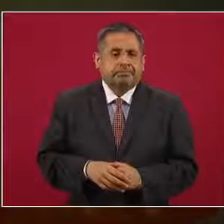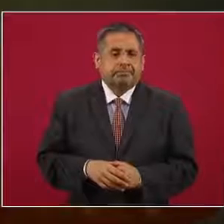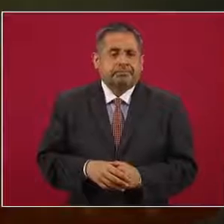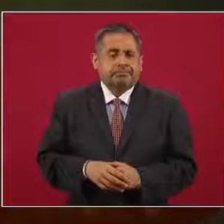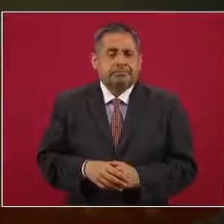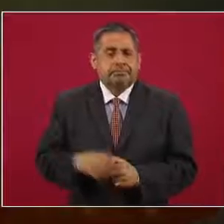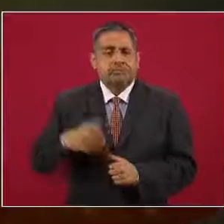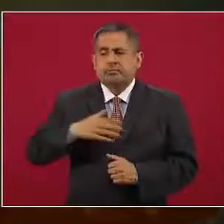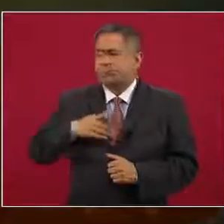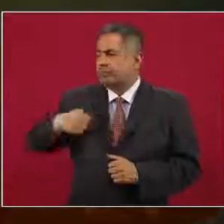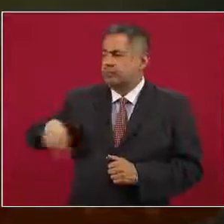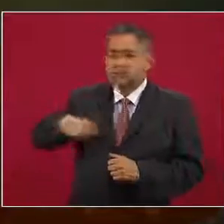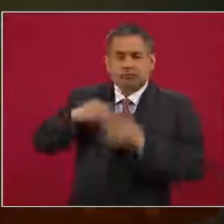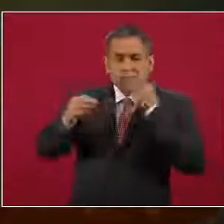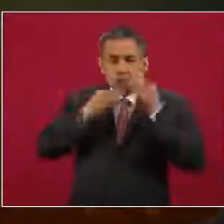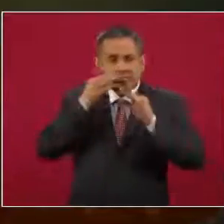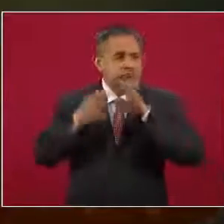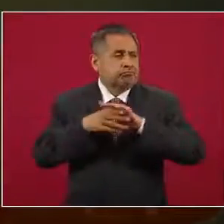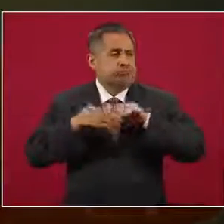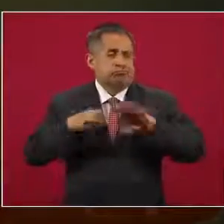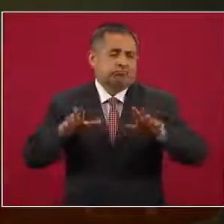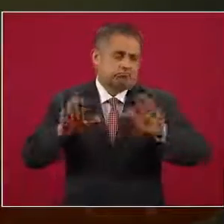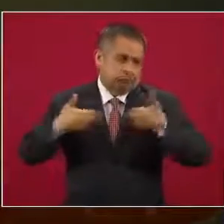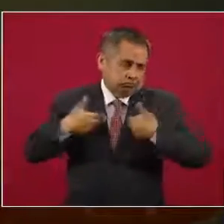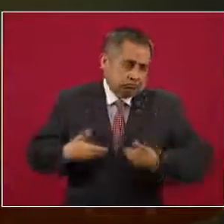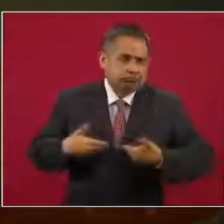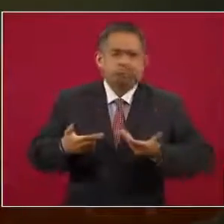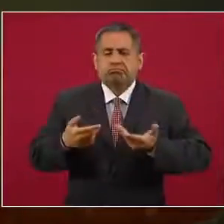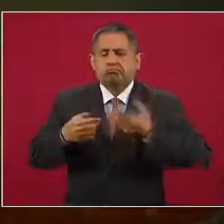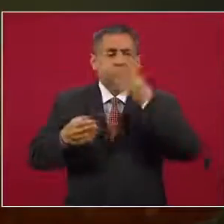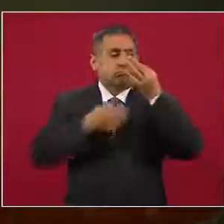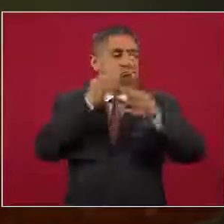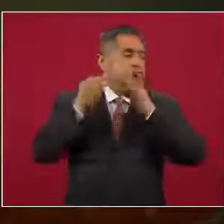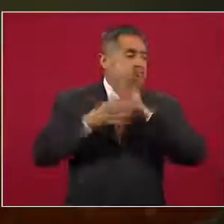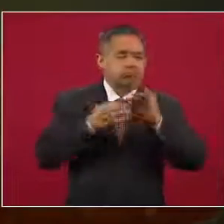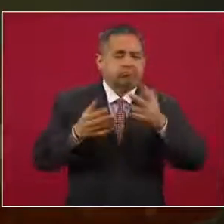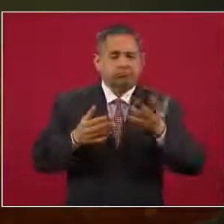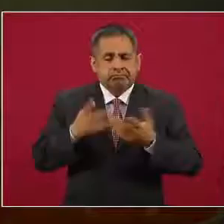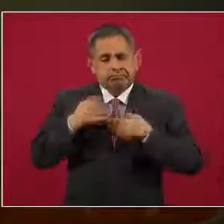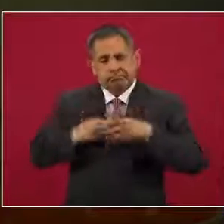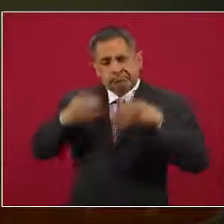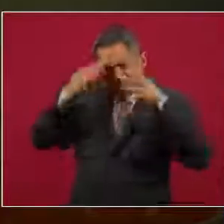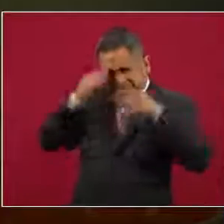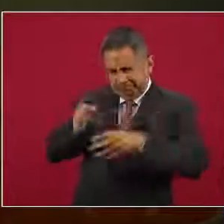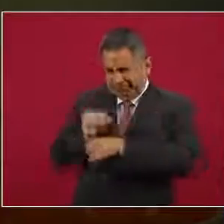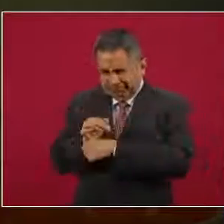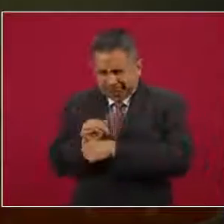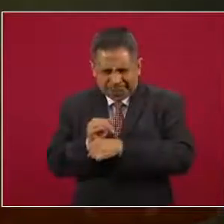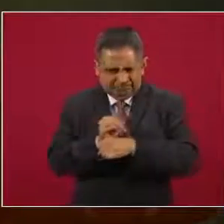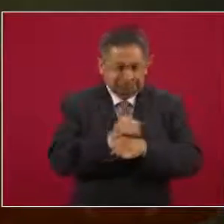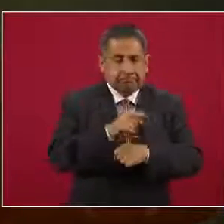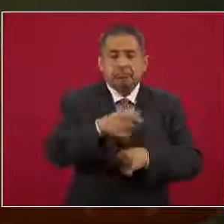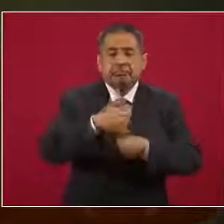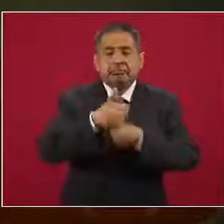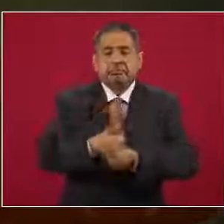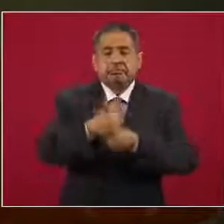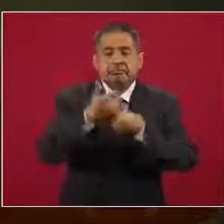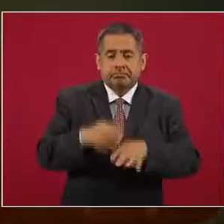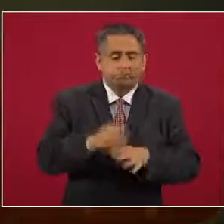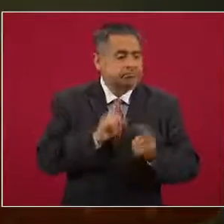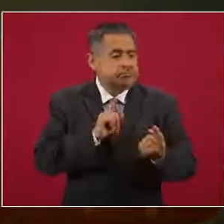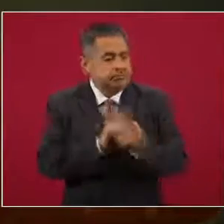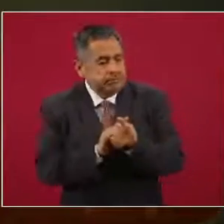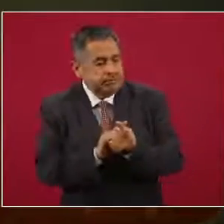Como comunicadores, o comunicadora yo en este caso, dedicada a estar hablando con las víctimas, nos convertimos